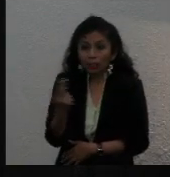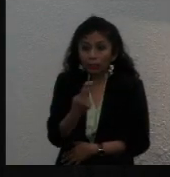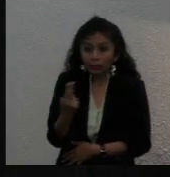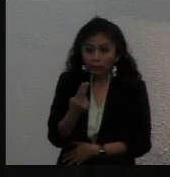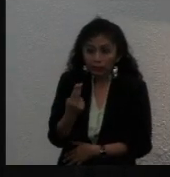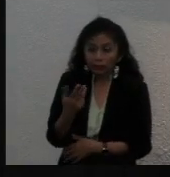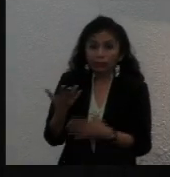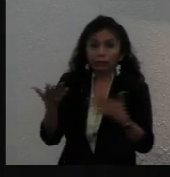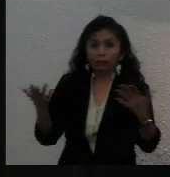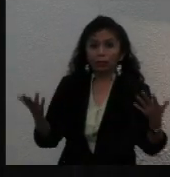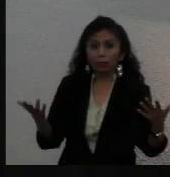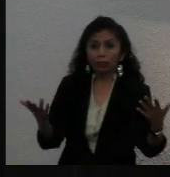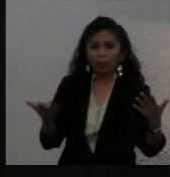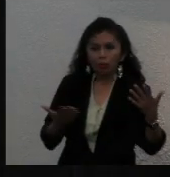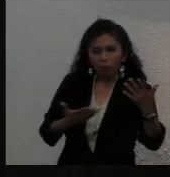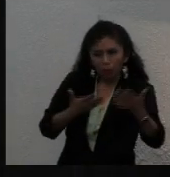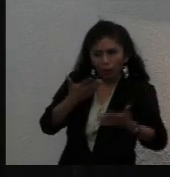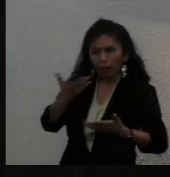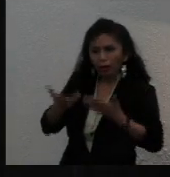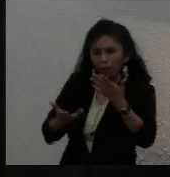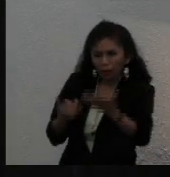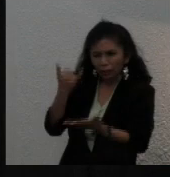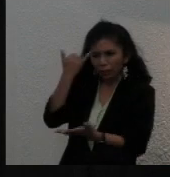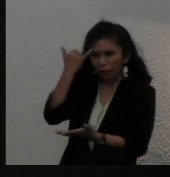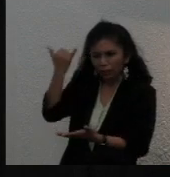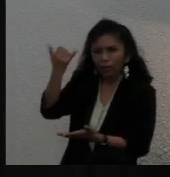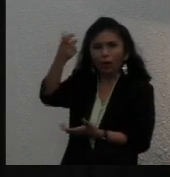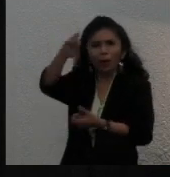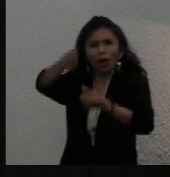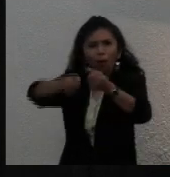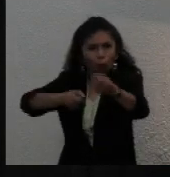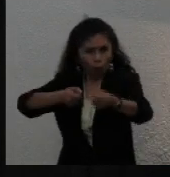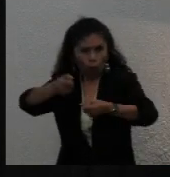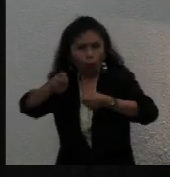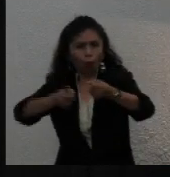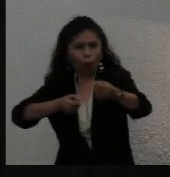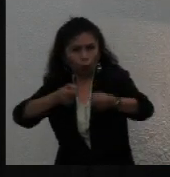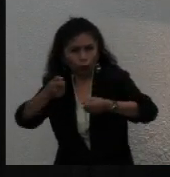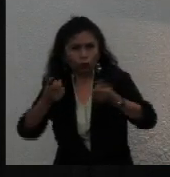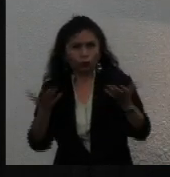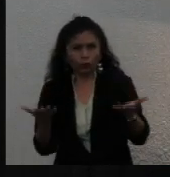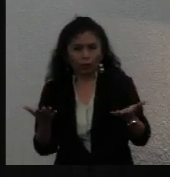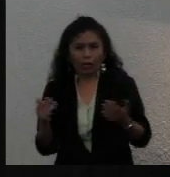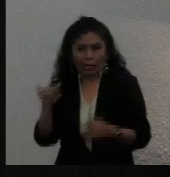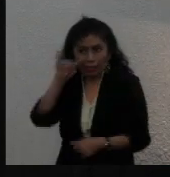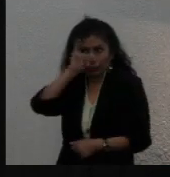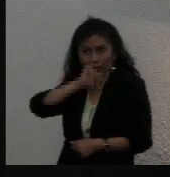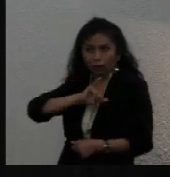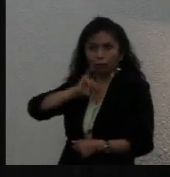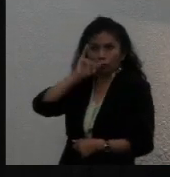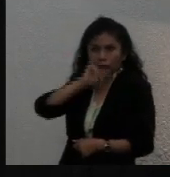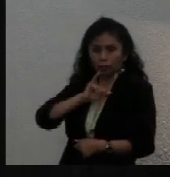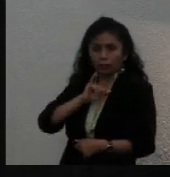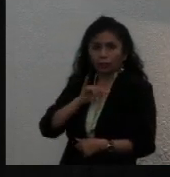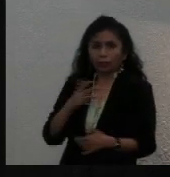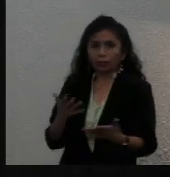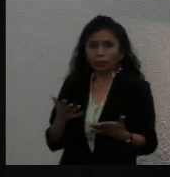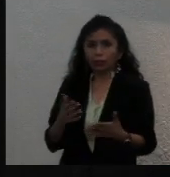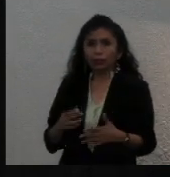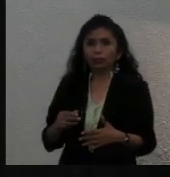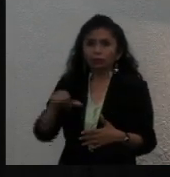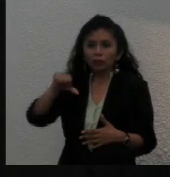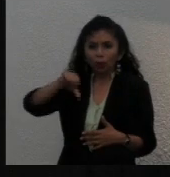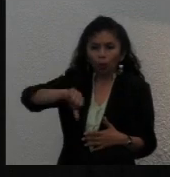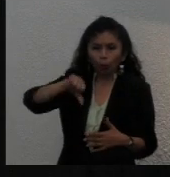contrapesos para evidenciar y regular los excesos a los que conduce el tipo de poder que hoy